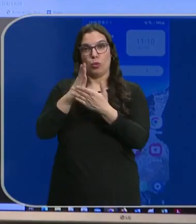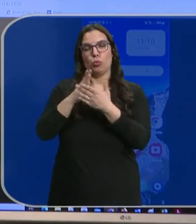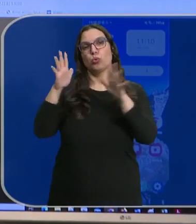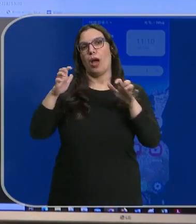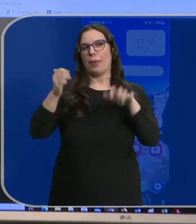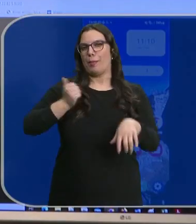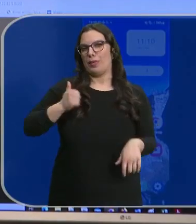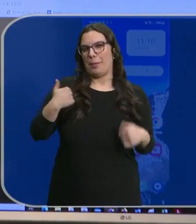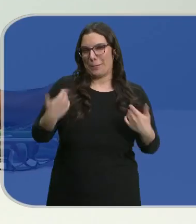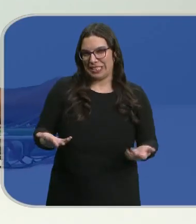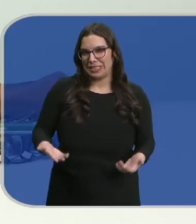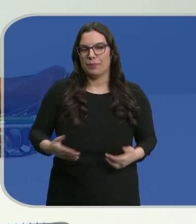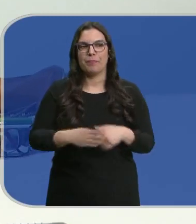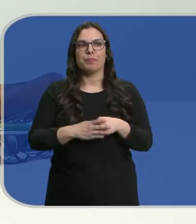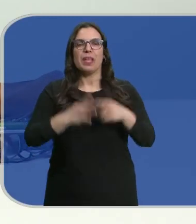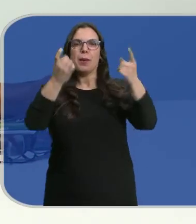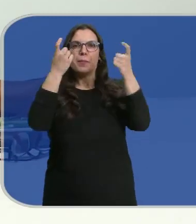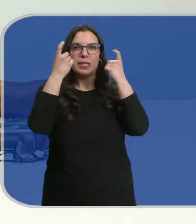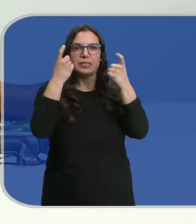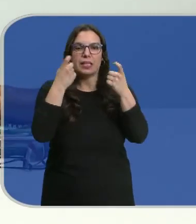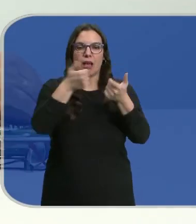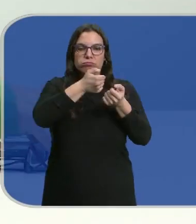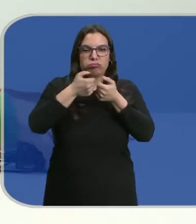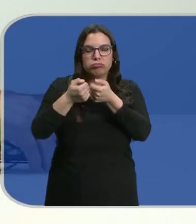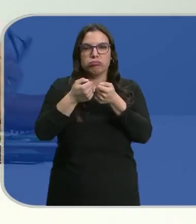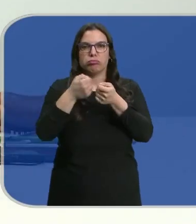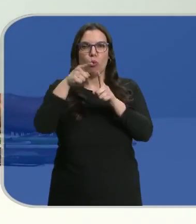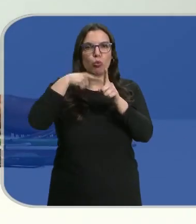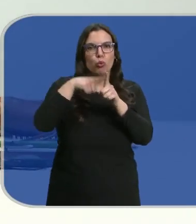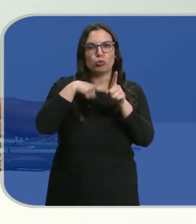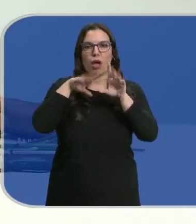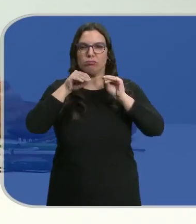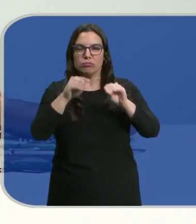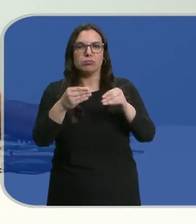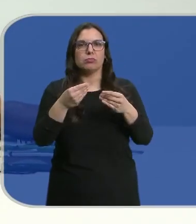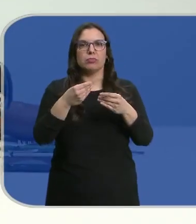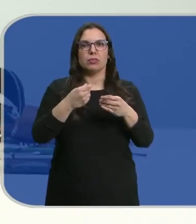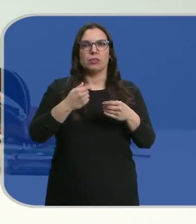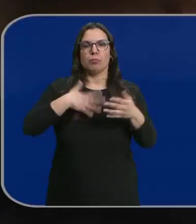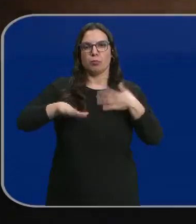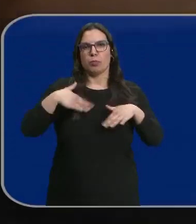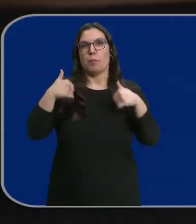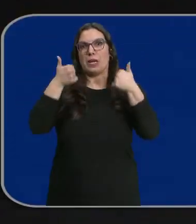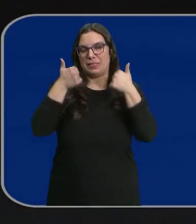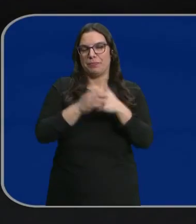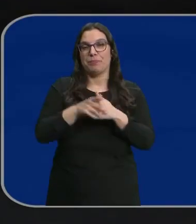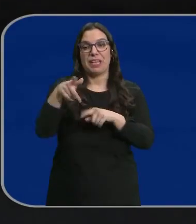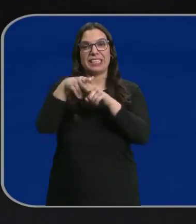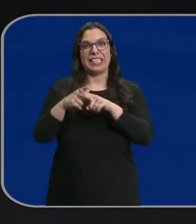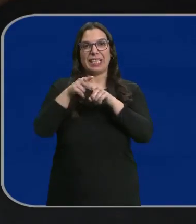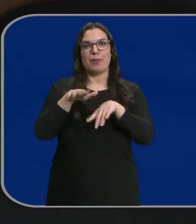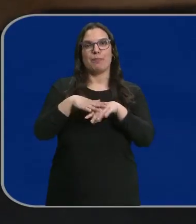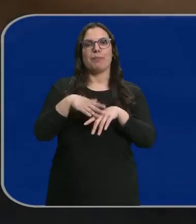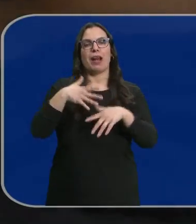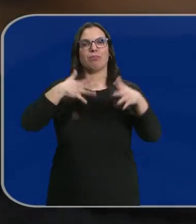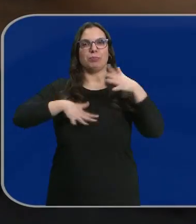aprende a sacarle más partido. Se enseña a manejarle y a tener un poco más conocimiento en él. Es un taller sobre manejo